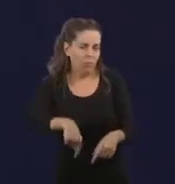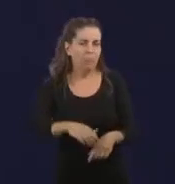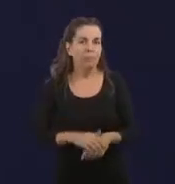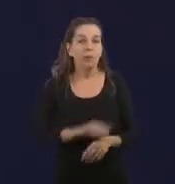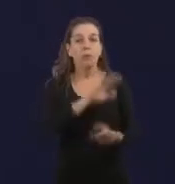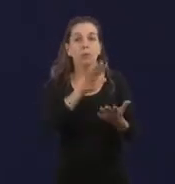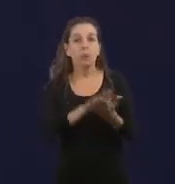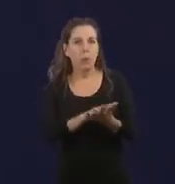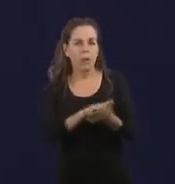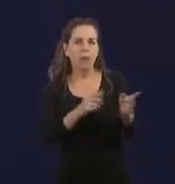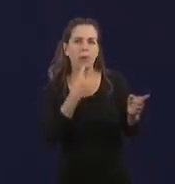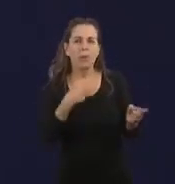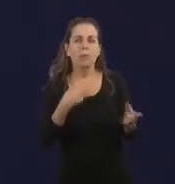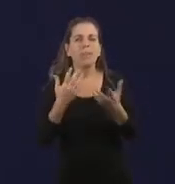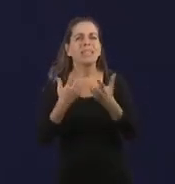Con respecto al sistema,